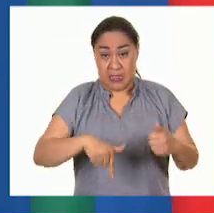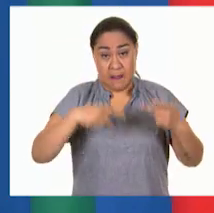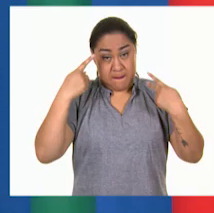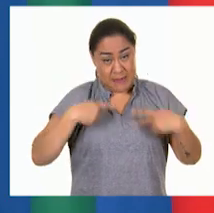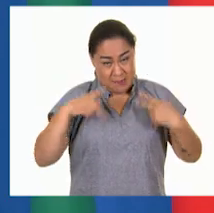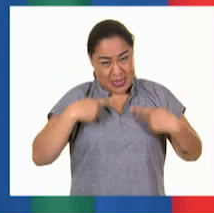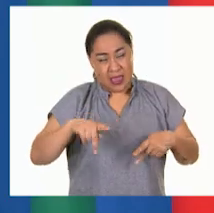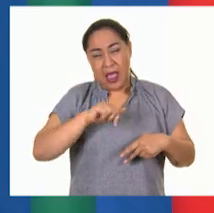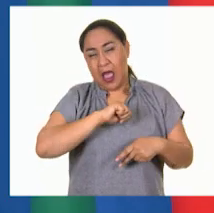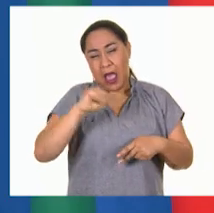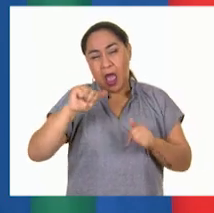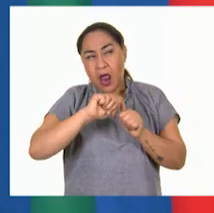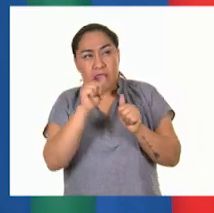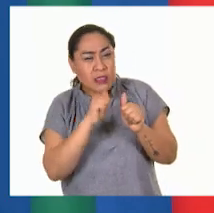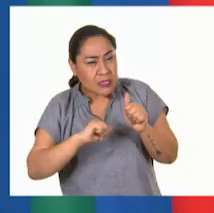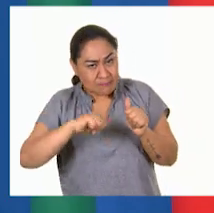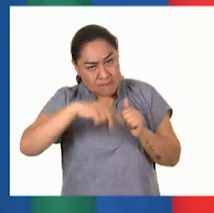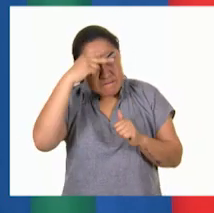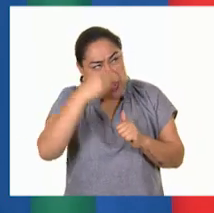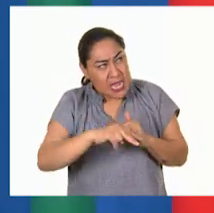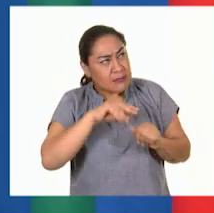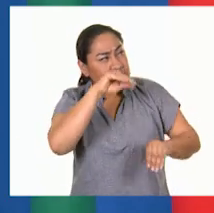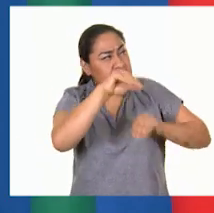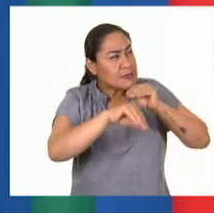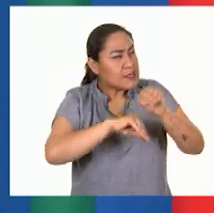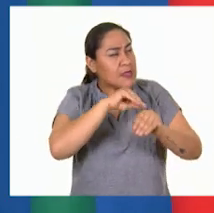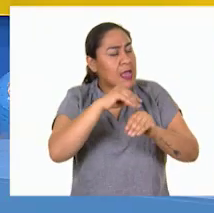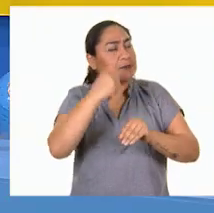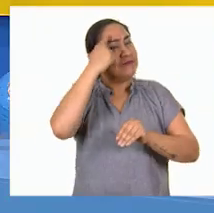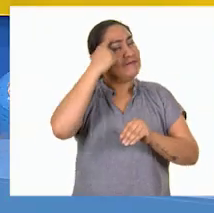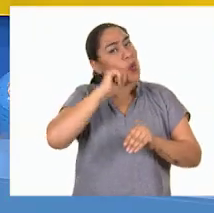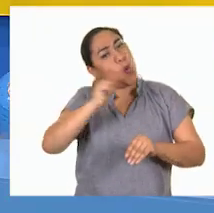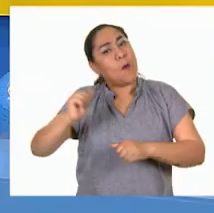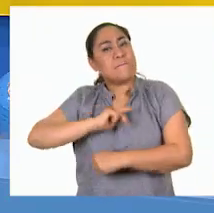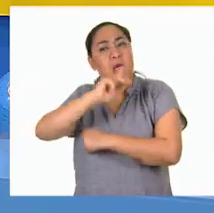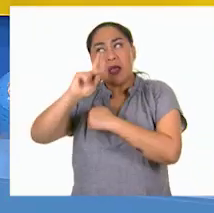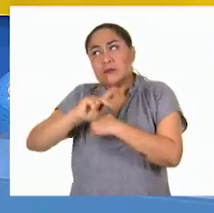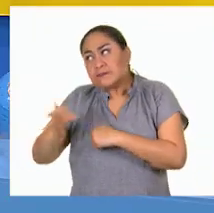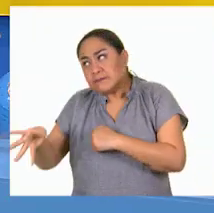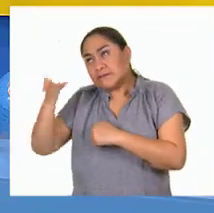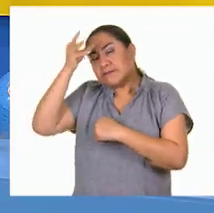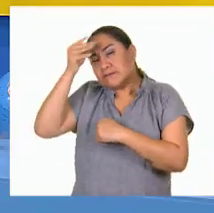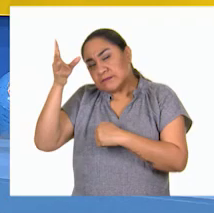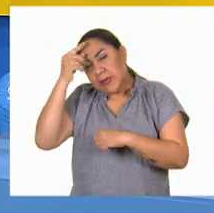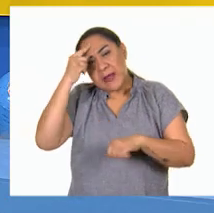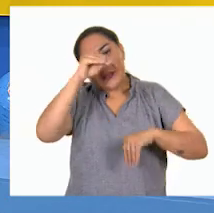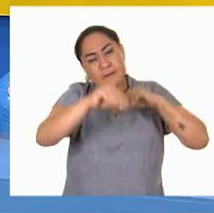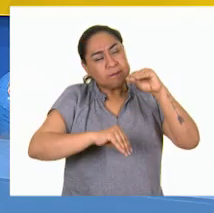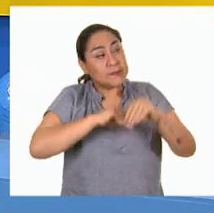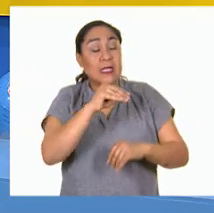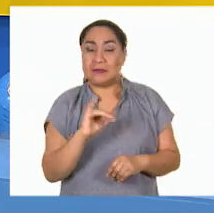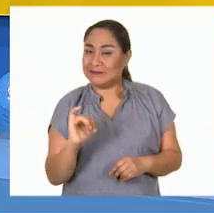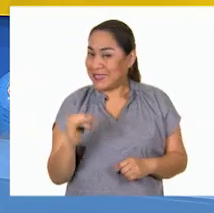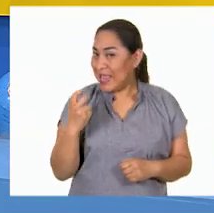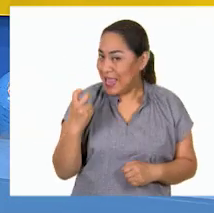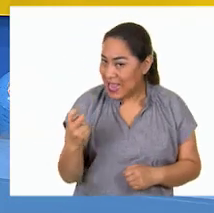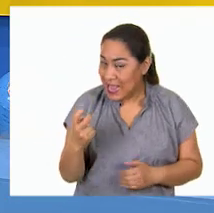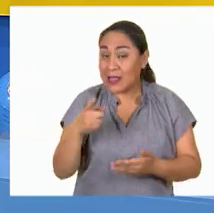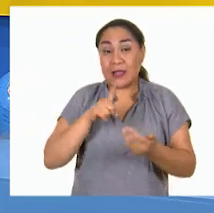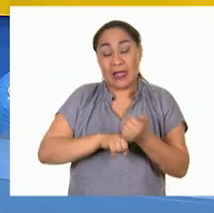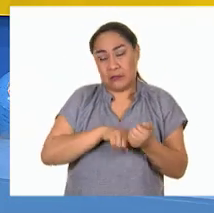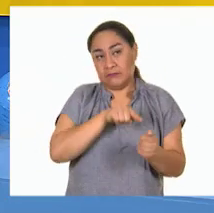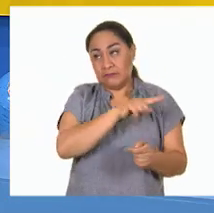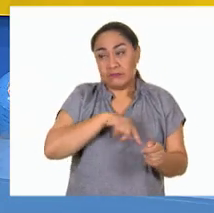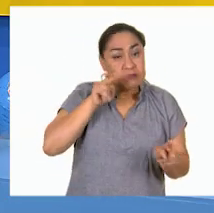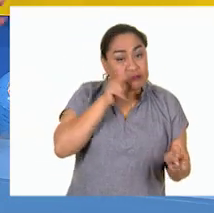se basaban en la cultura de otros países para crear sus obras. Sí, y a veces no solo se inspiraban en las obras de los artistas